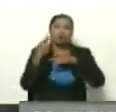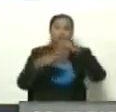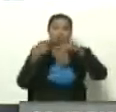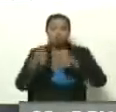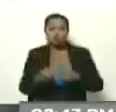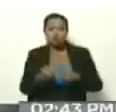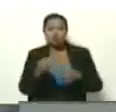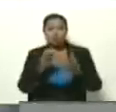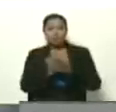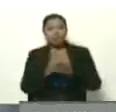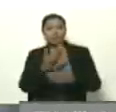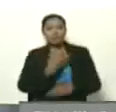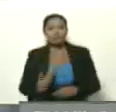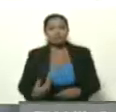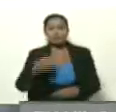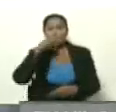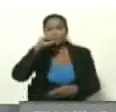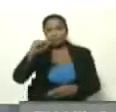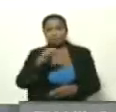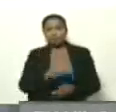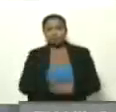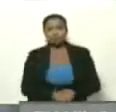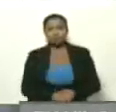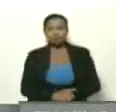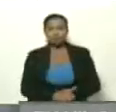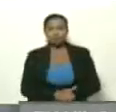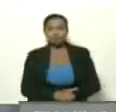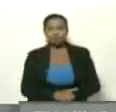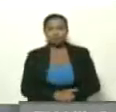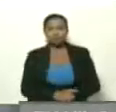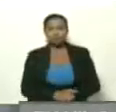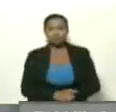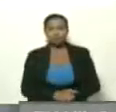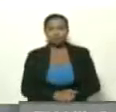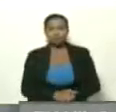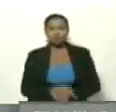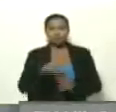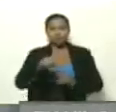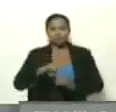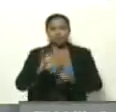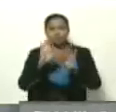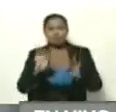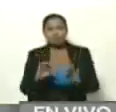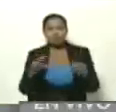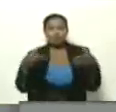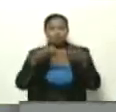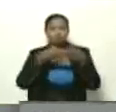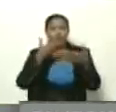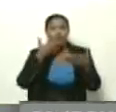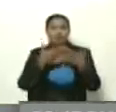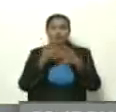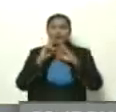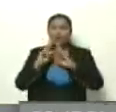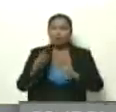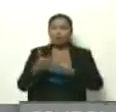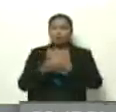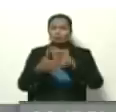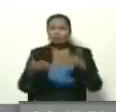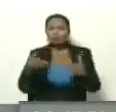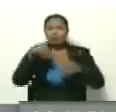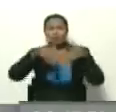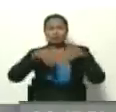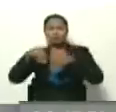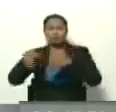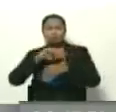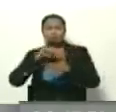revolucionario del compañero presidente Nicolás Maduro. Y esta reunión es posible gracias pues a los resultados electorales